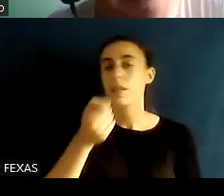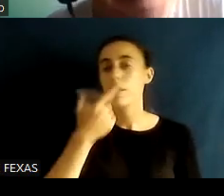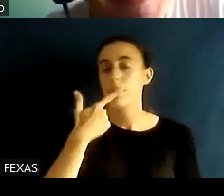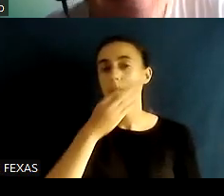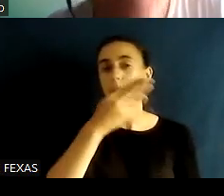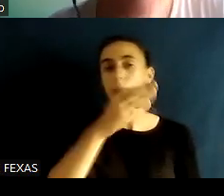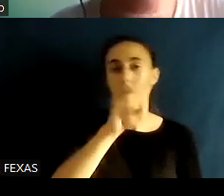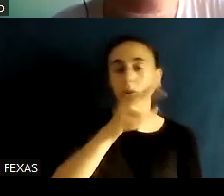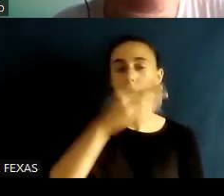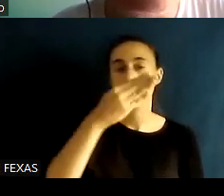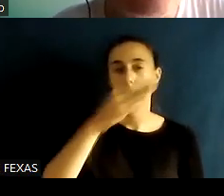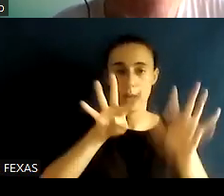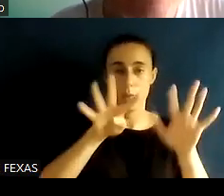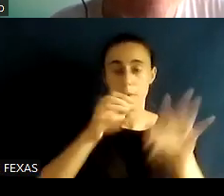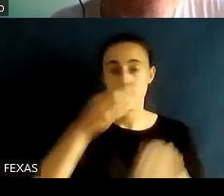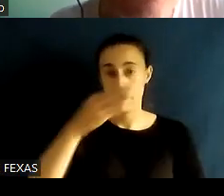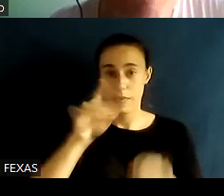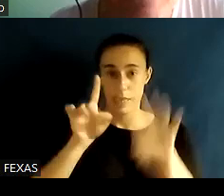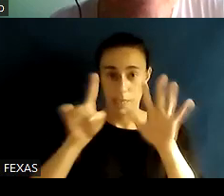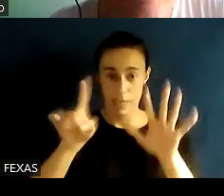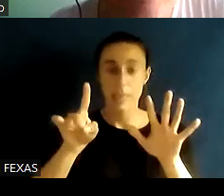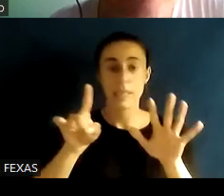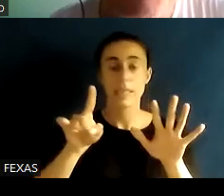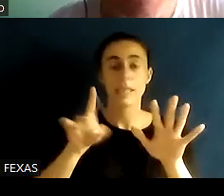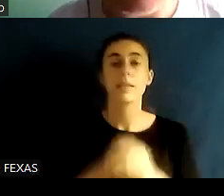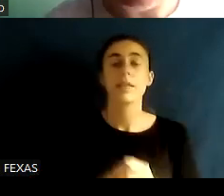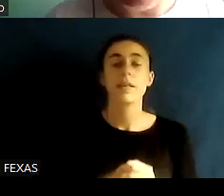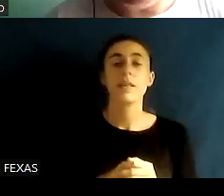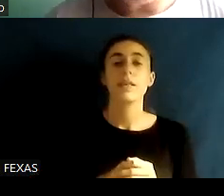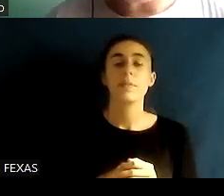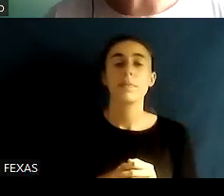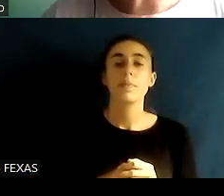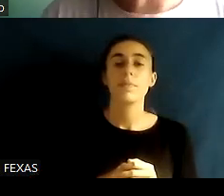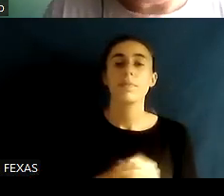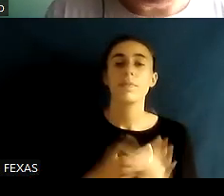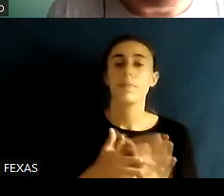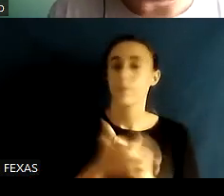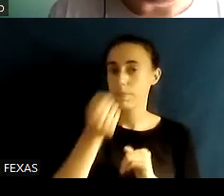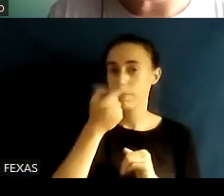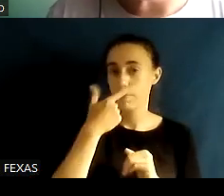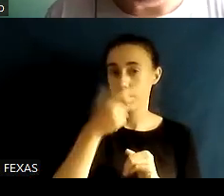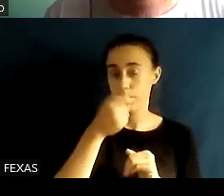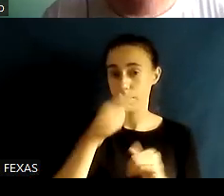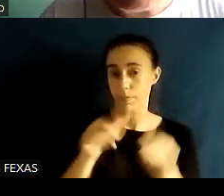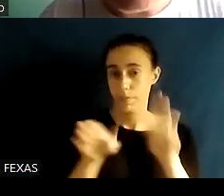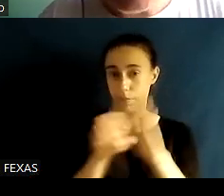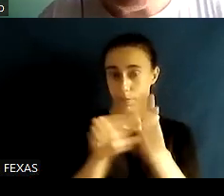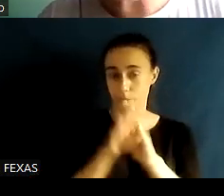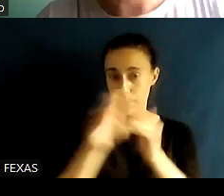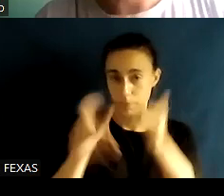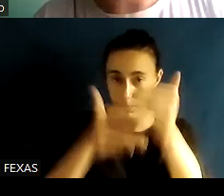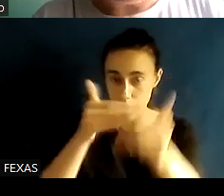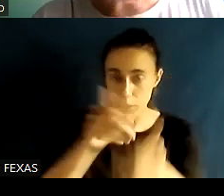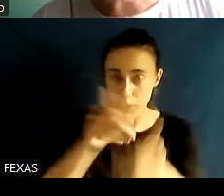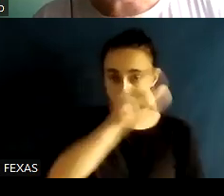B9 y B6 y lo toman de manera mantenida, las personas que están tomando